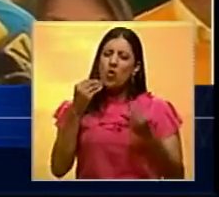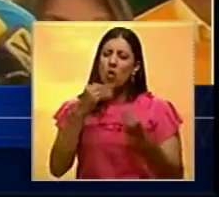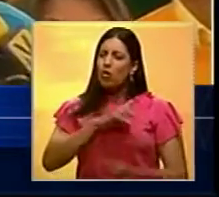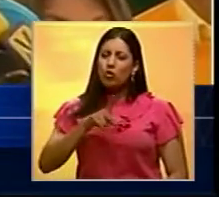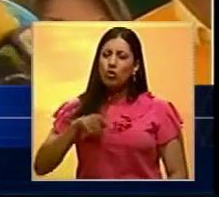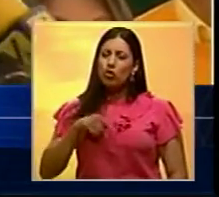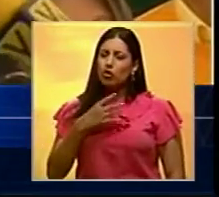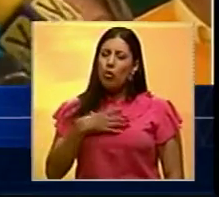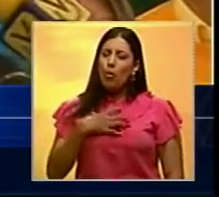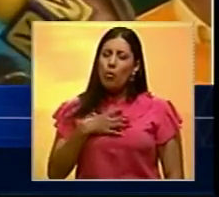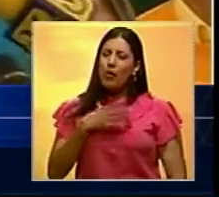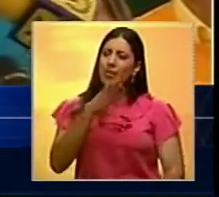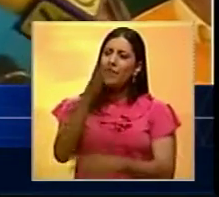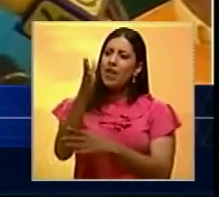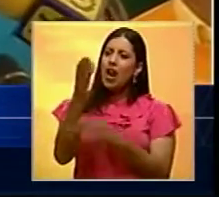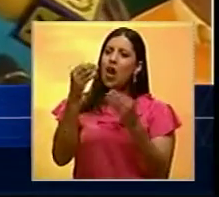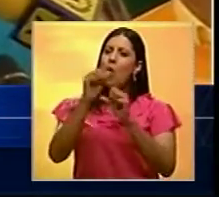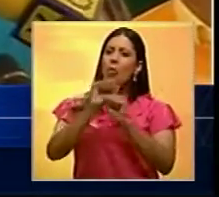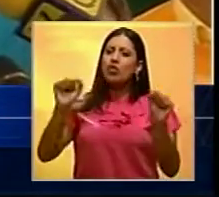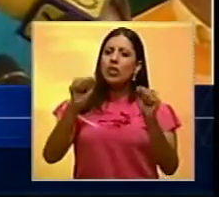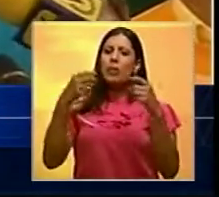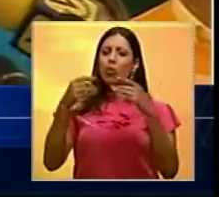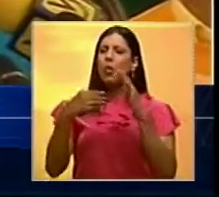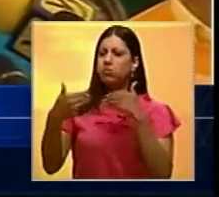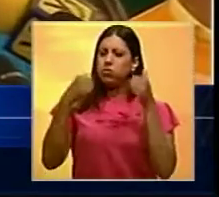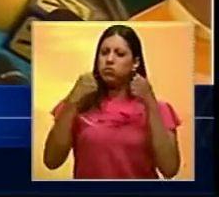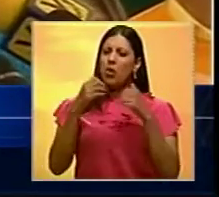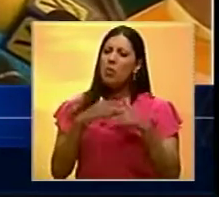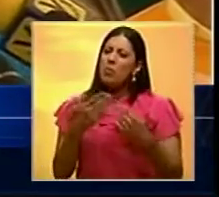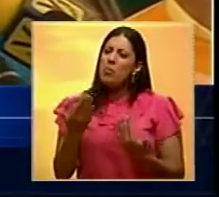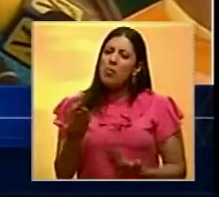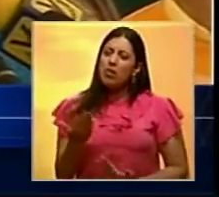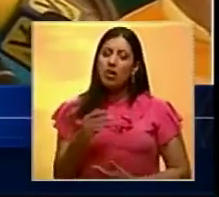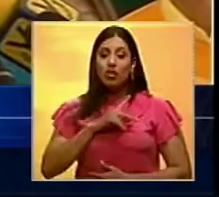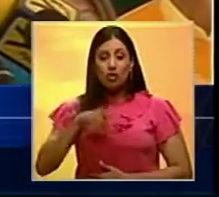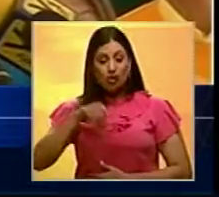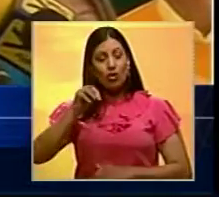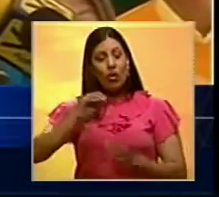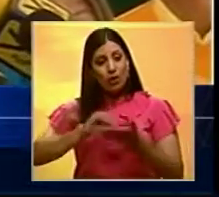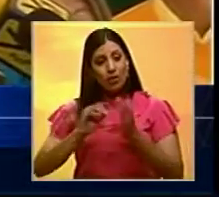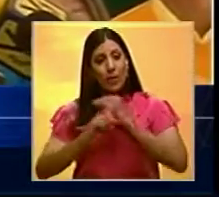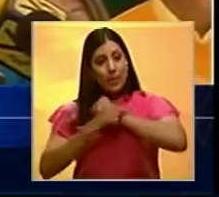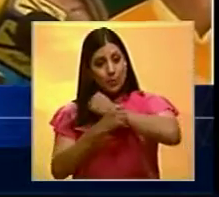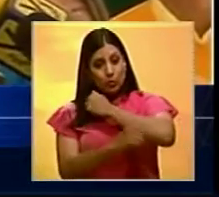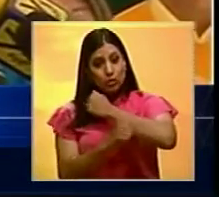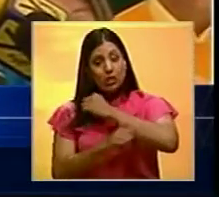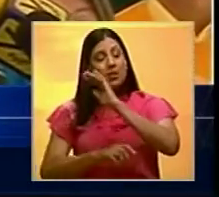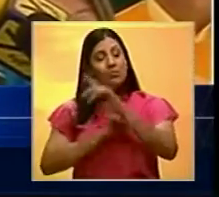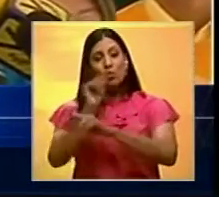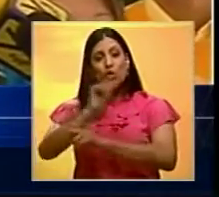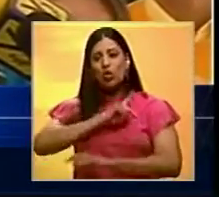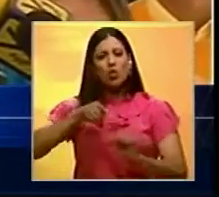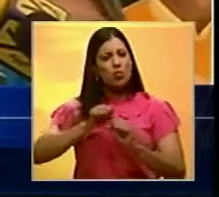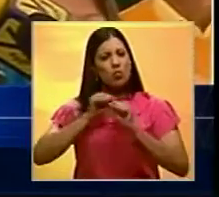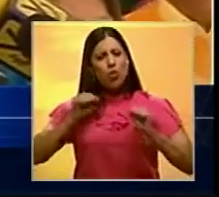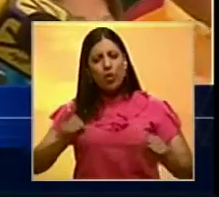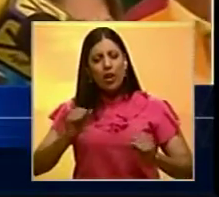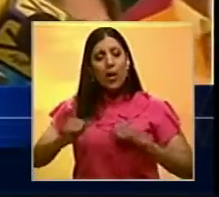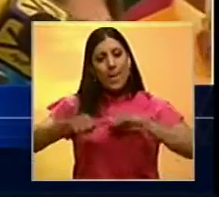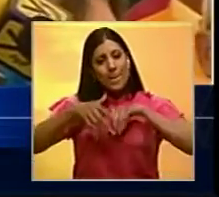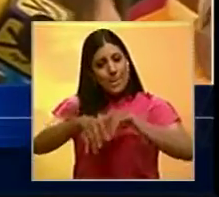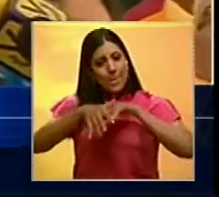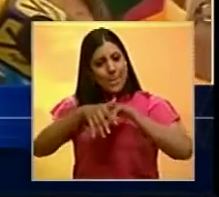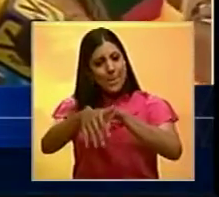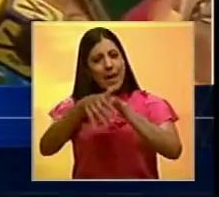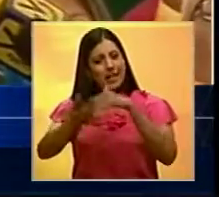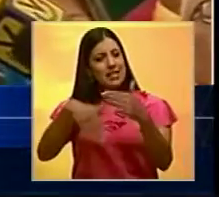ir nosotros a unas instancias públicas? Hoy queremos ratificar desde Primero Justicia que ninguna sala constitucional nos va a impedir a nosotros a